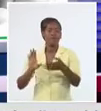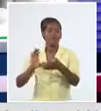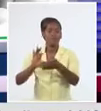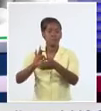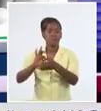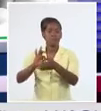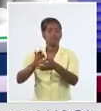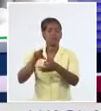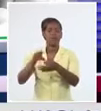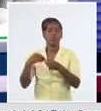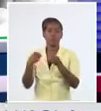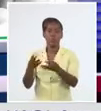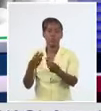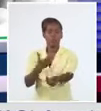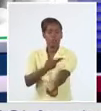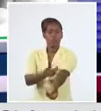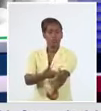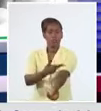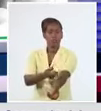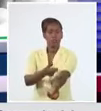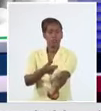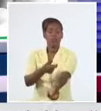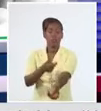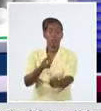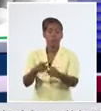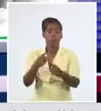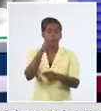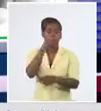realiza donativos a los pacientes aislados para